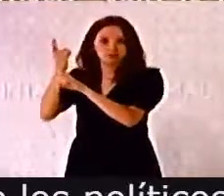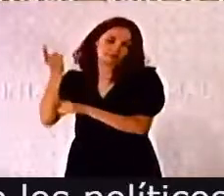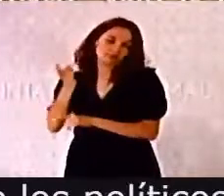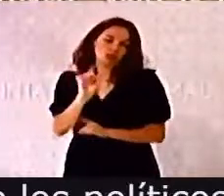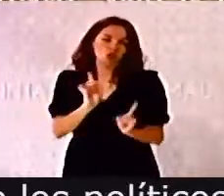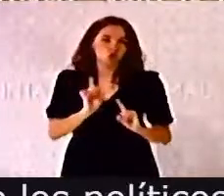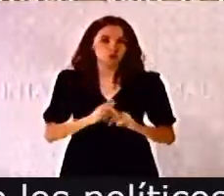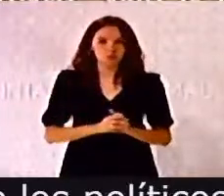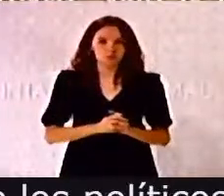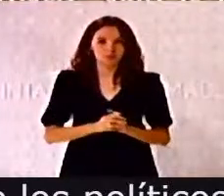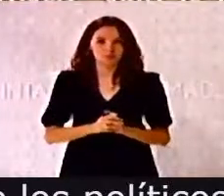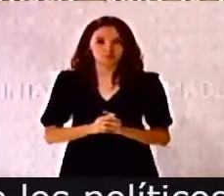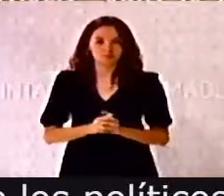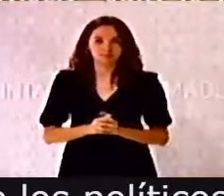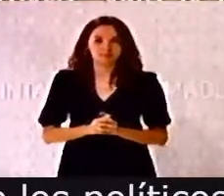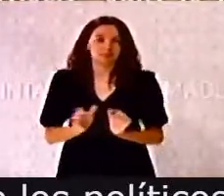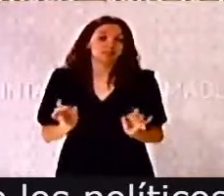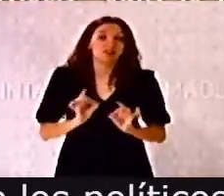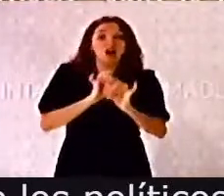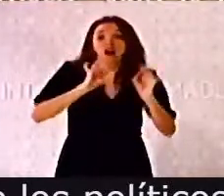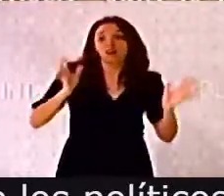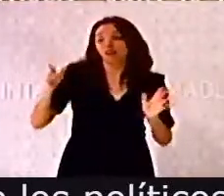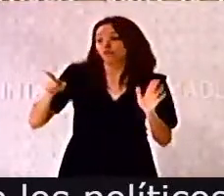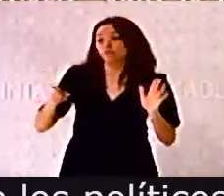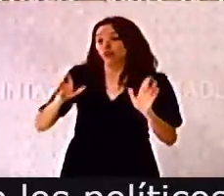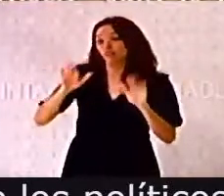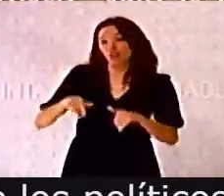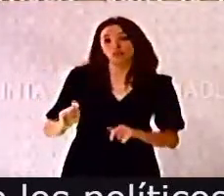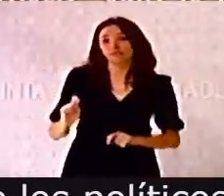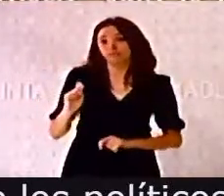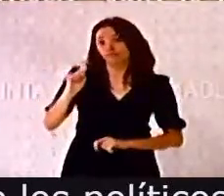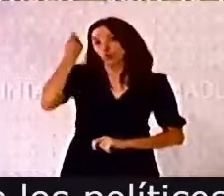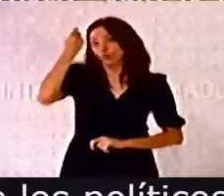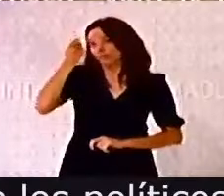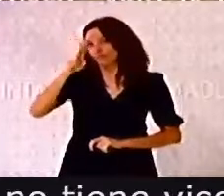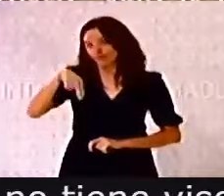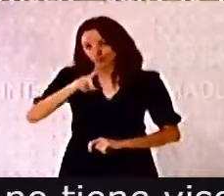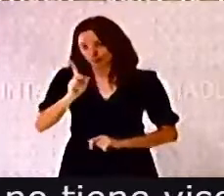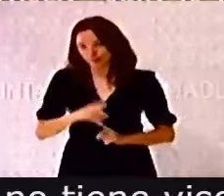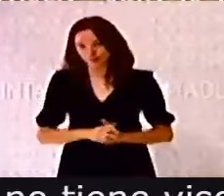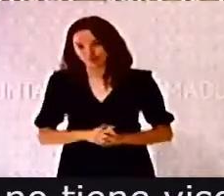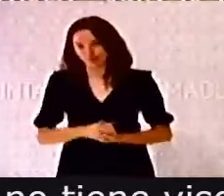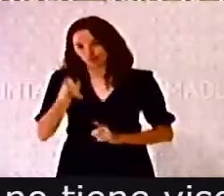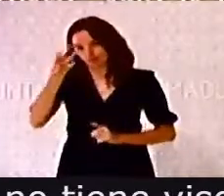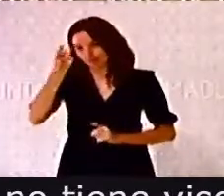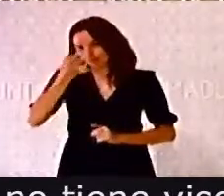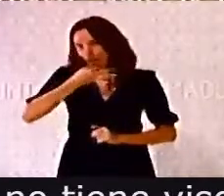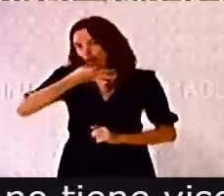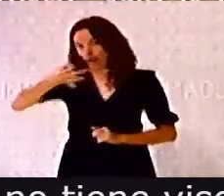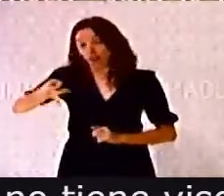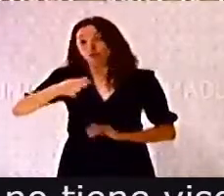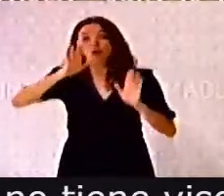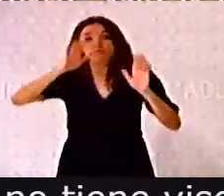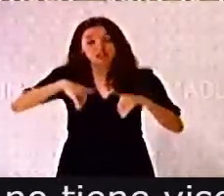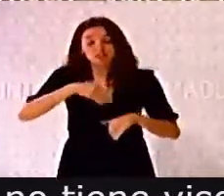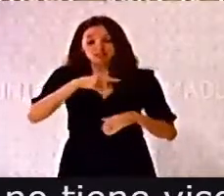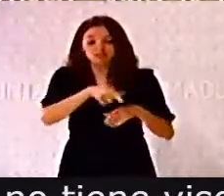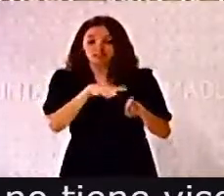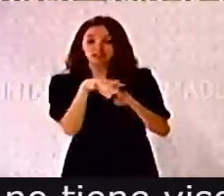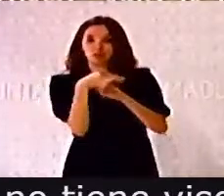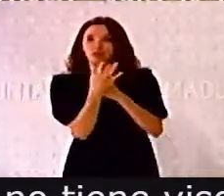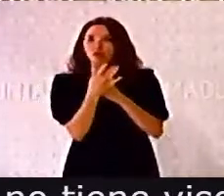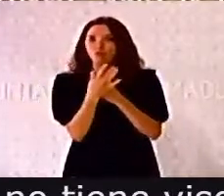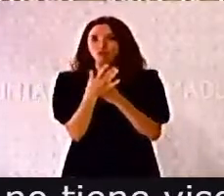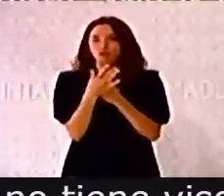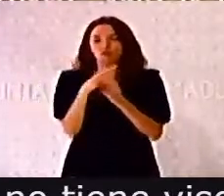tiene ningún viso de poder prosperar y por tanto tiene mucho de brindis al sol. Pero en cualquier caso, en estos momentos, con lo que estaba